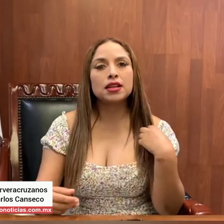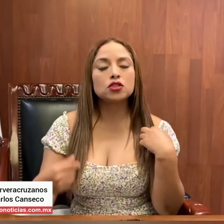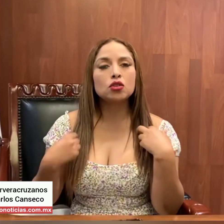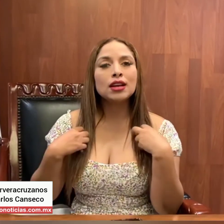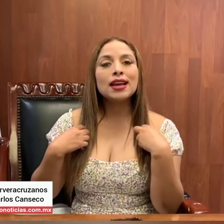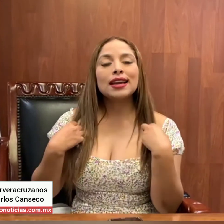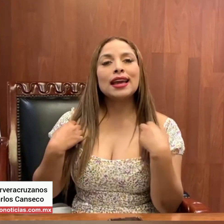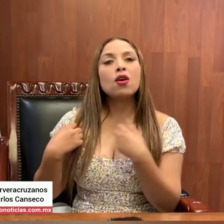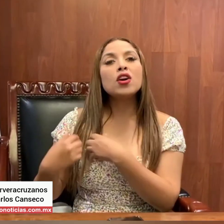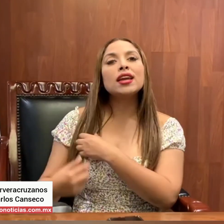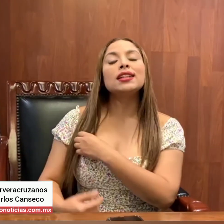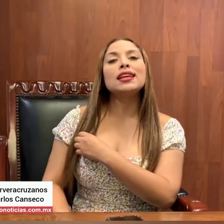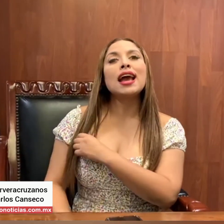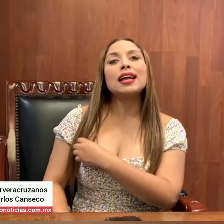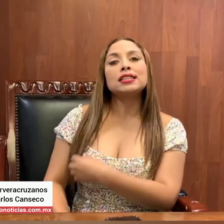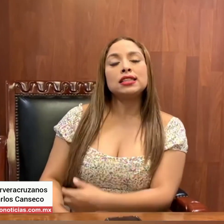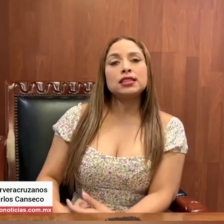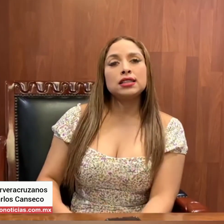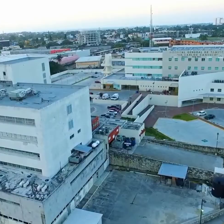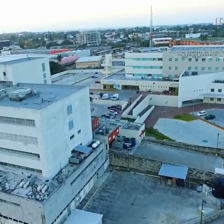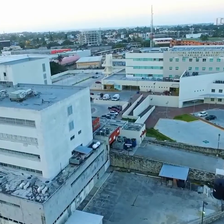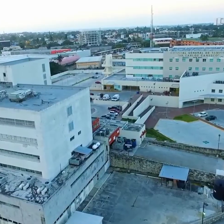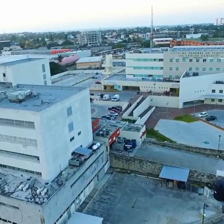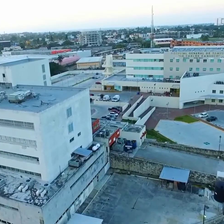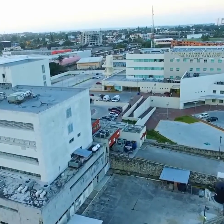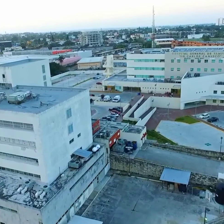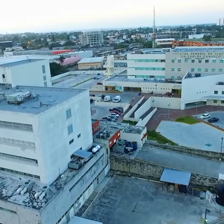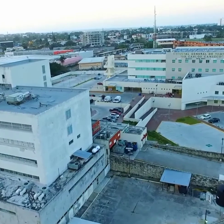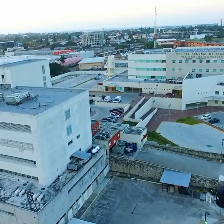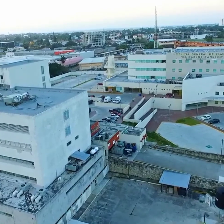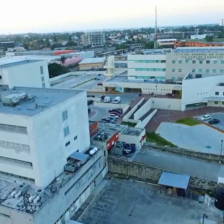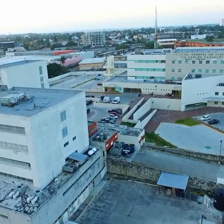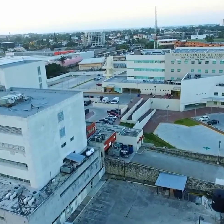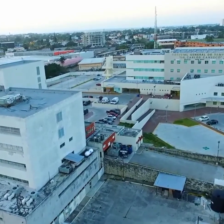discriminación que hoy en día existe. En concreto, noticias.